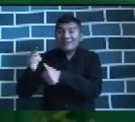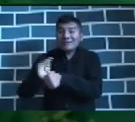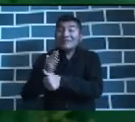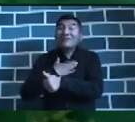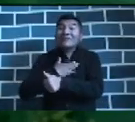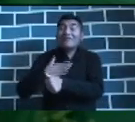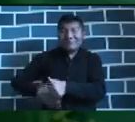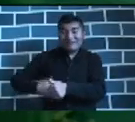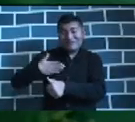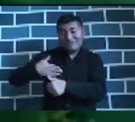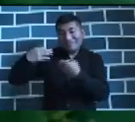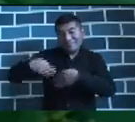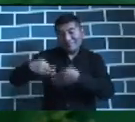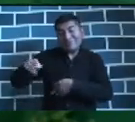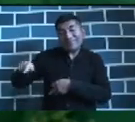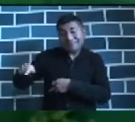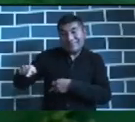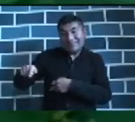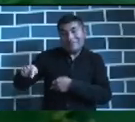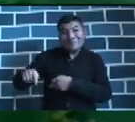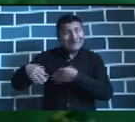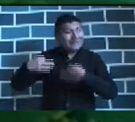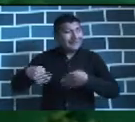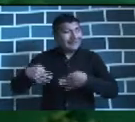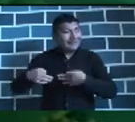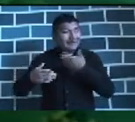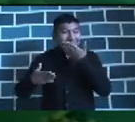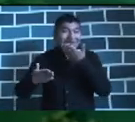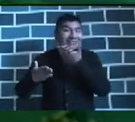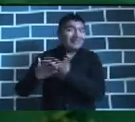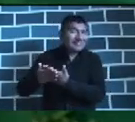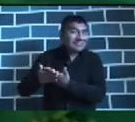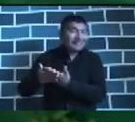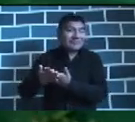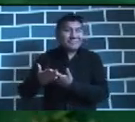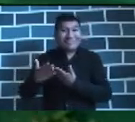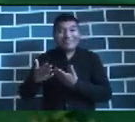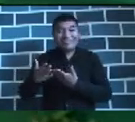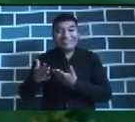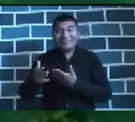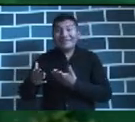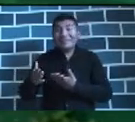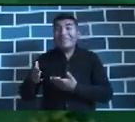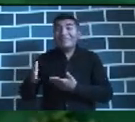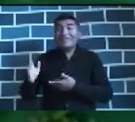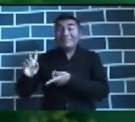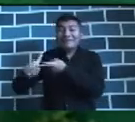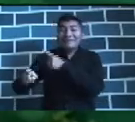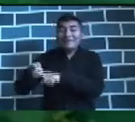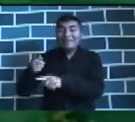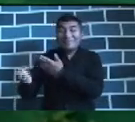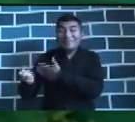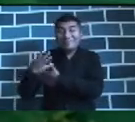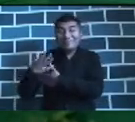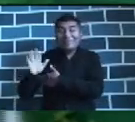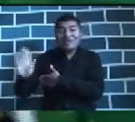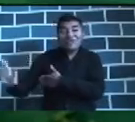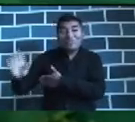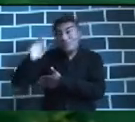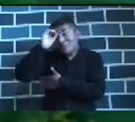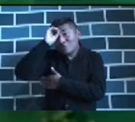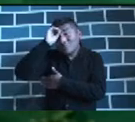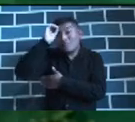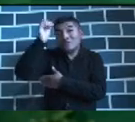nuestra vida la fiesta pasarlo bien seguir lo que nos dicen nuestros camaradas la opinión de